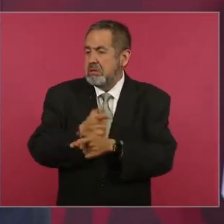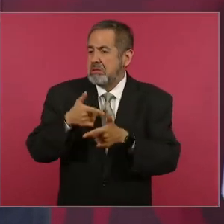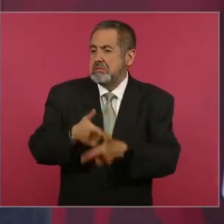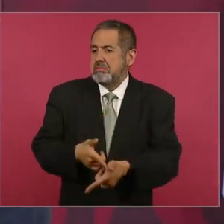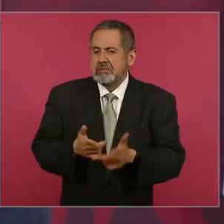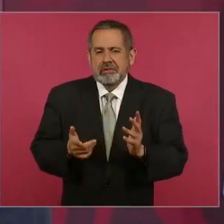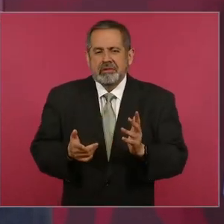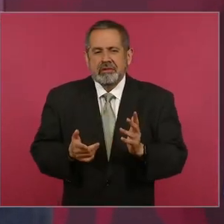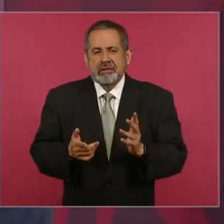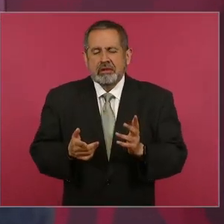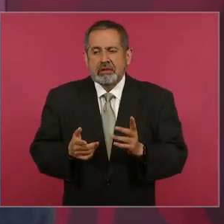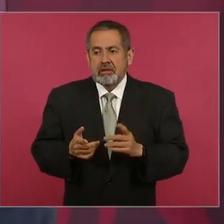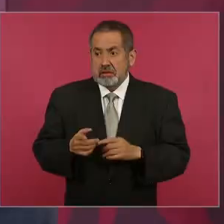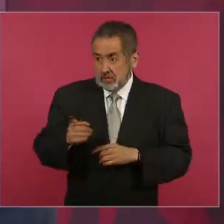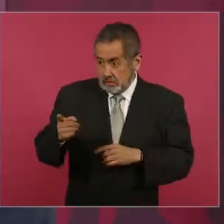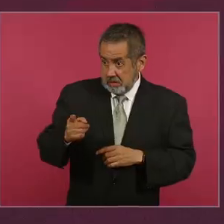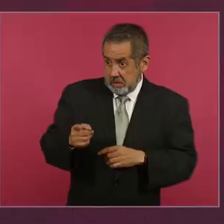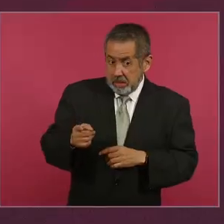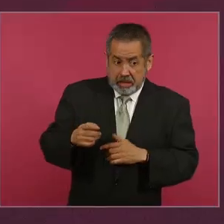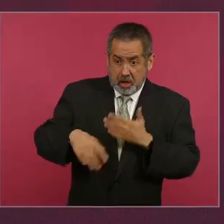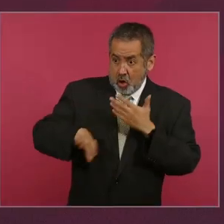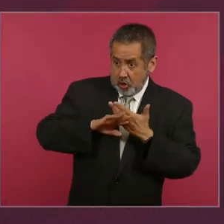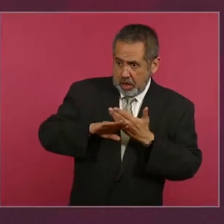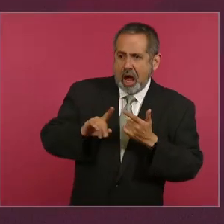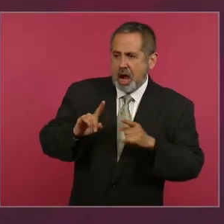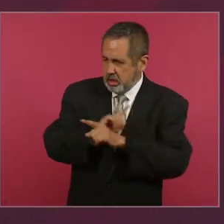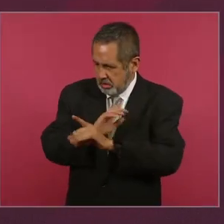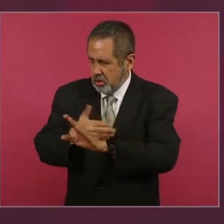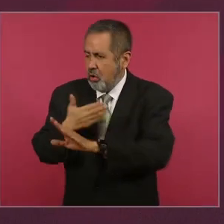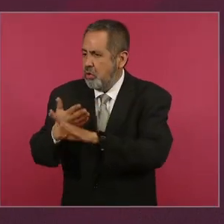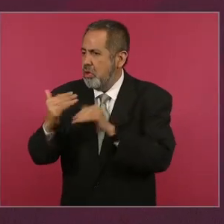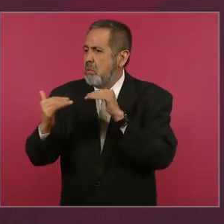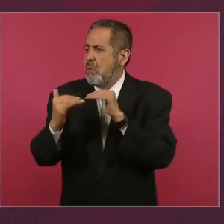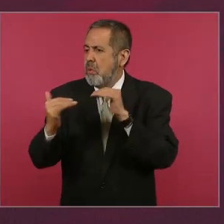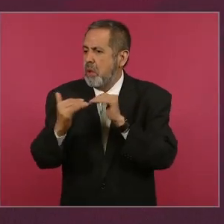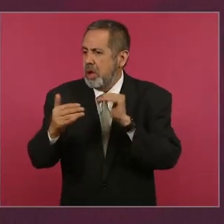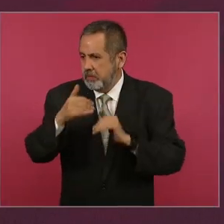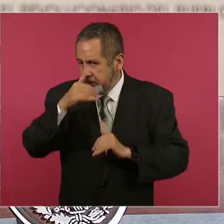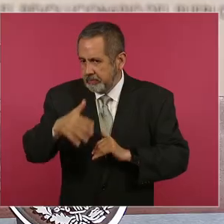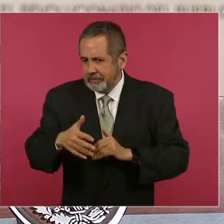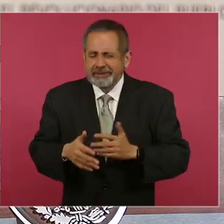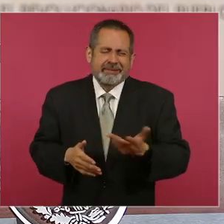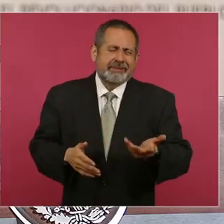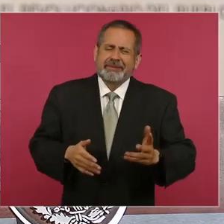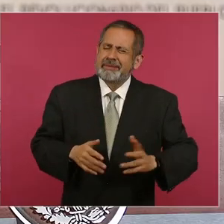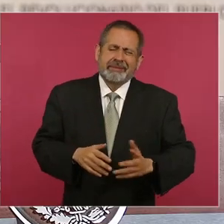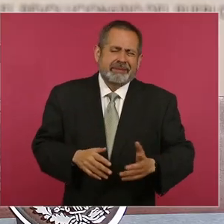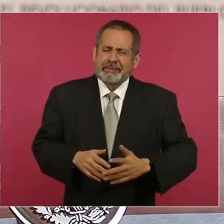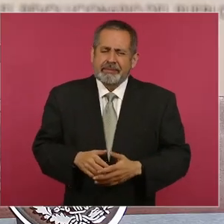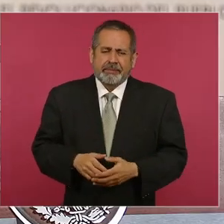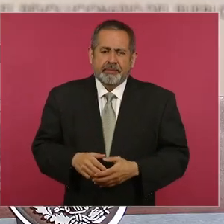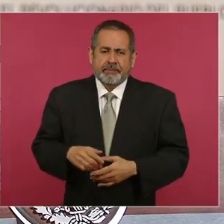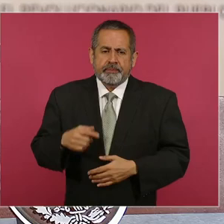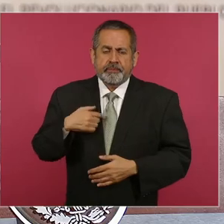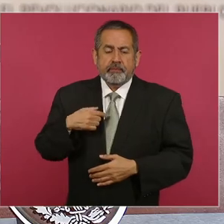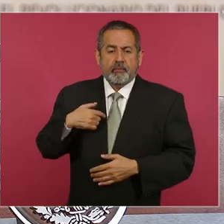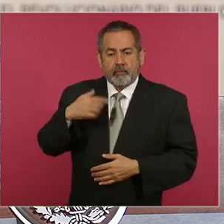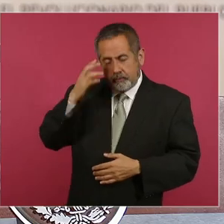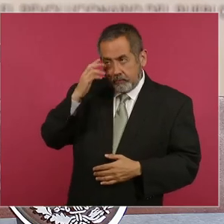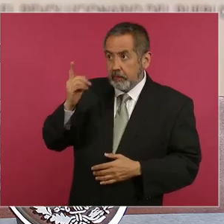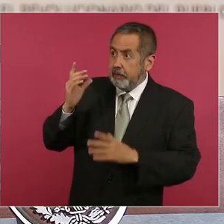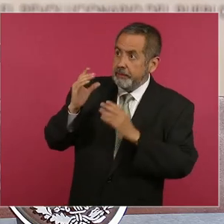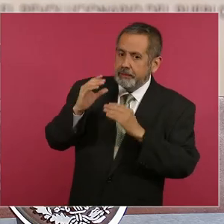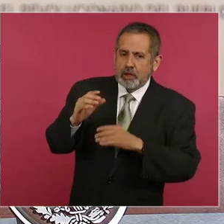Ojo por ojo, y ya lo he dicho muchas veces. Se lo copié a mi maestro, León Tolstoy,